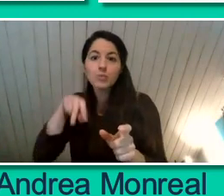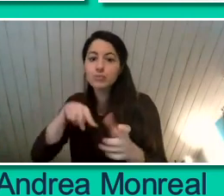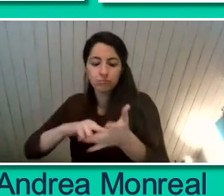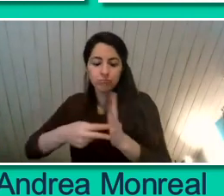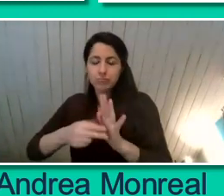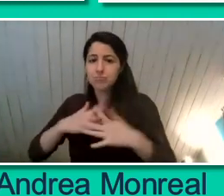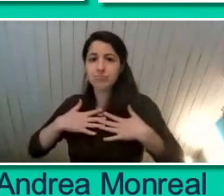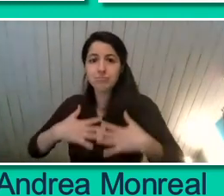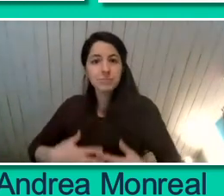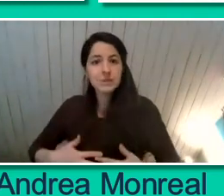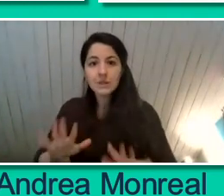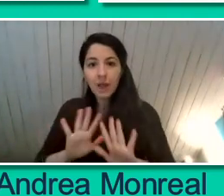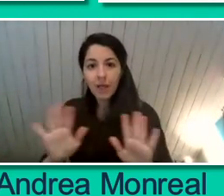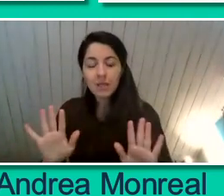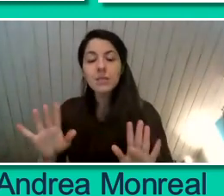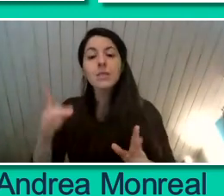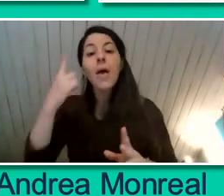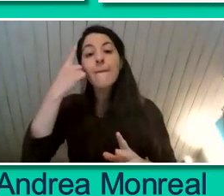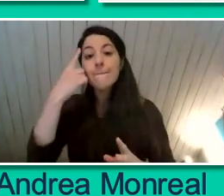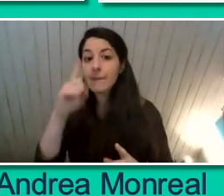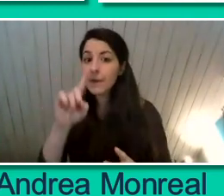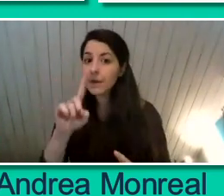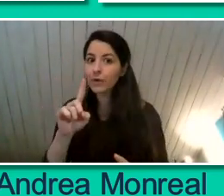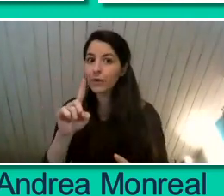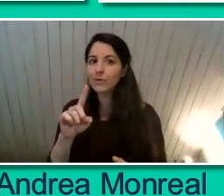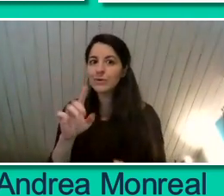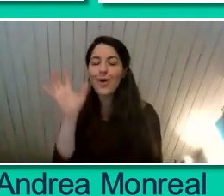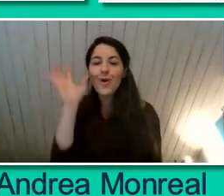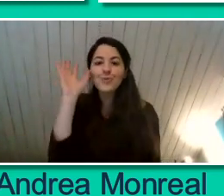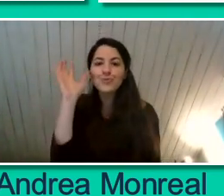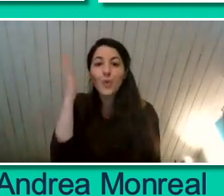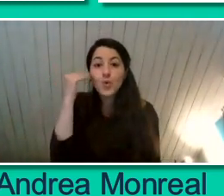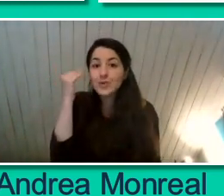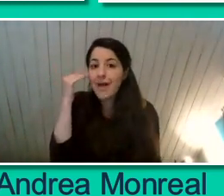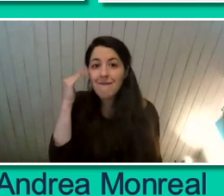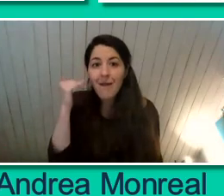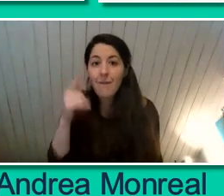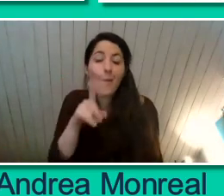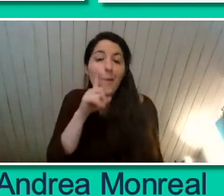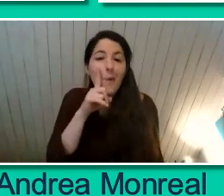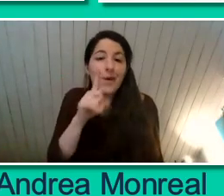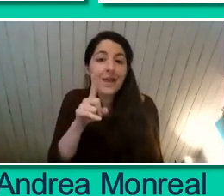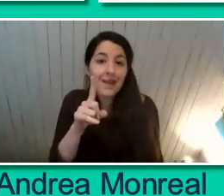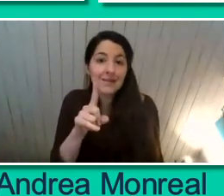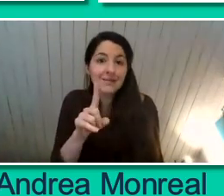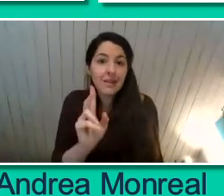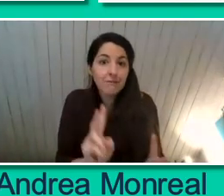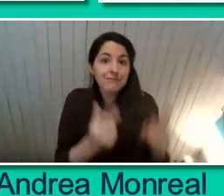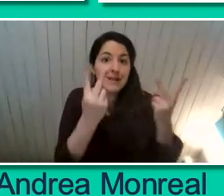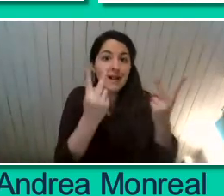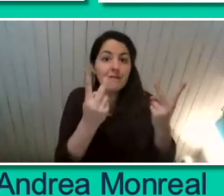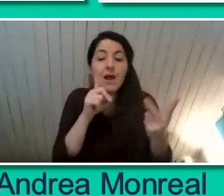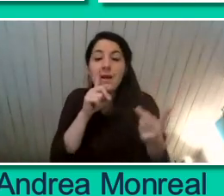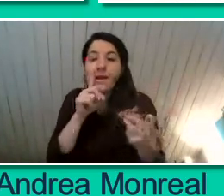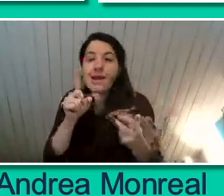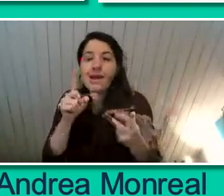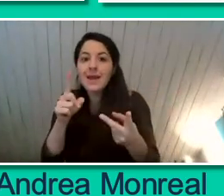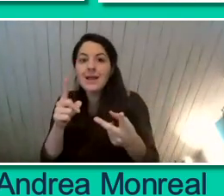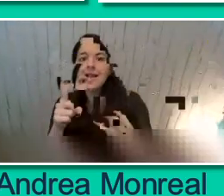quién va a terminar en una unidad de cuidados intensivos y quién va a ser asintomático. Por eso es que todos nos tenemos que cuidar.